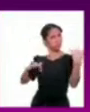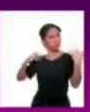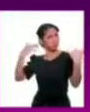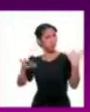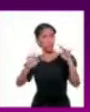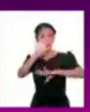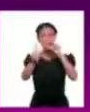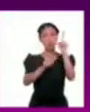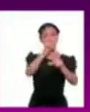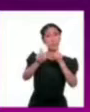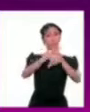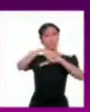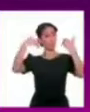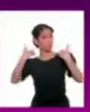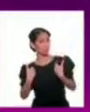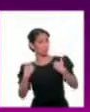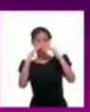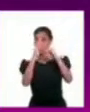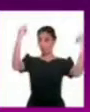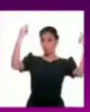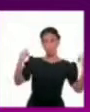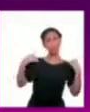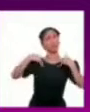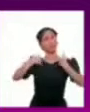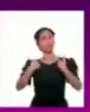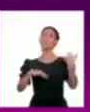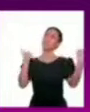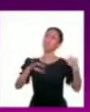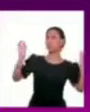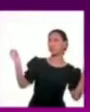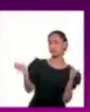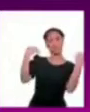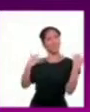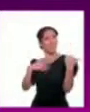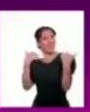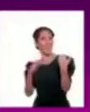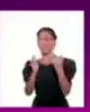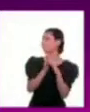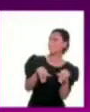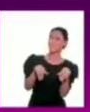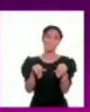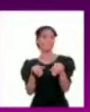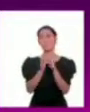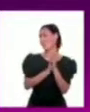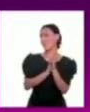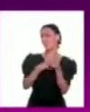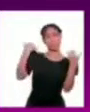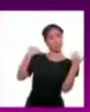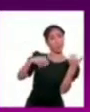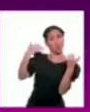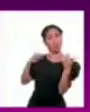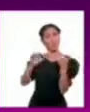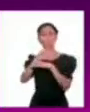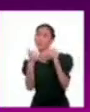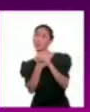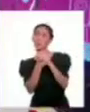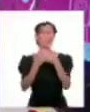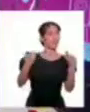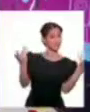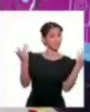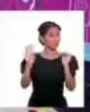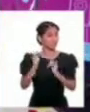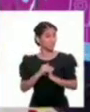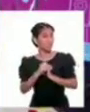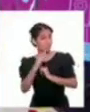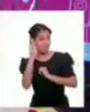los momentos de descanso en los campamentos. ¡Uy! Es que la música va directo al corazón.